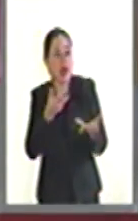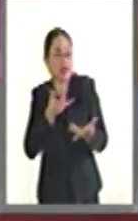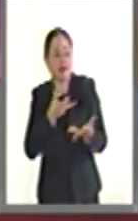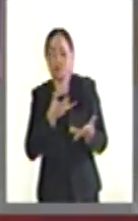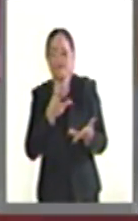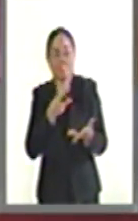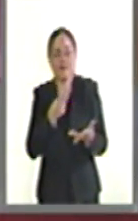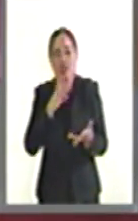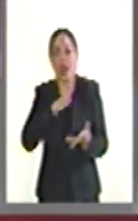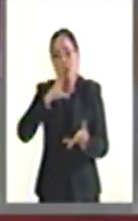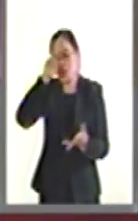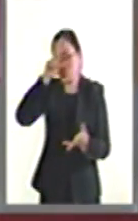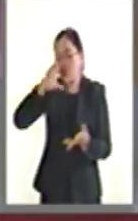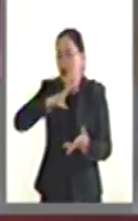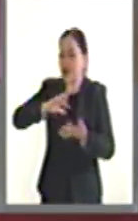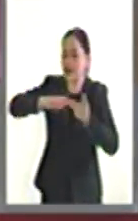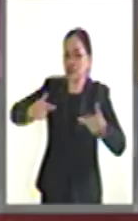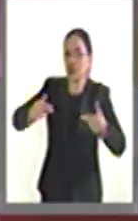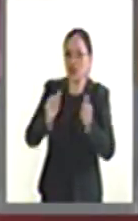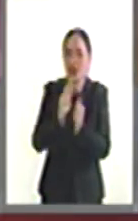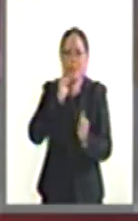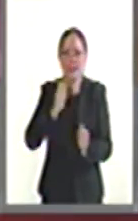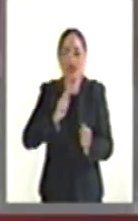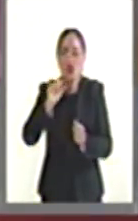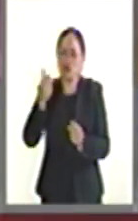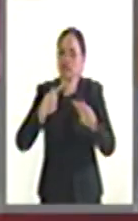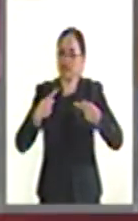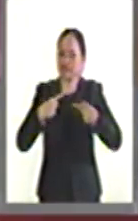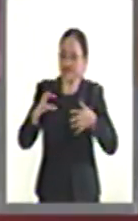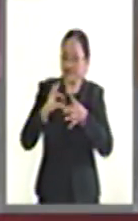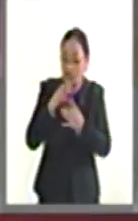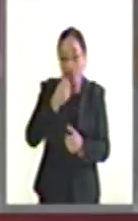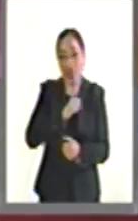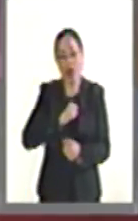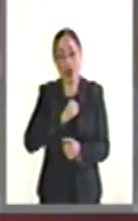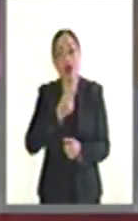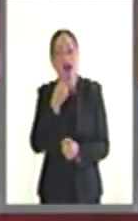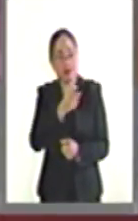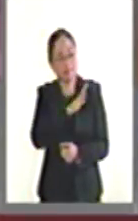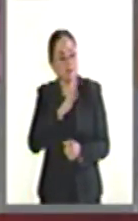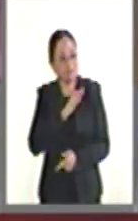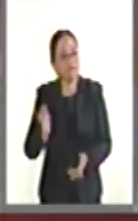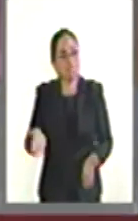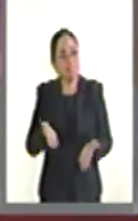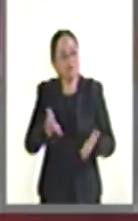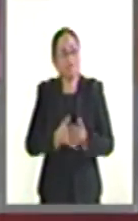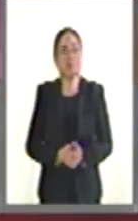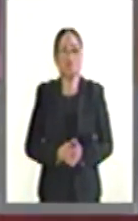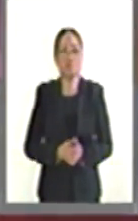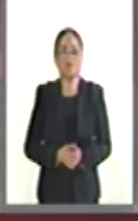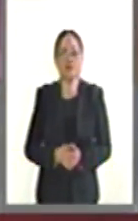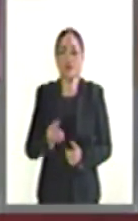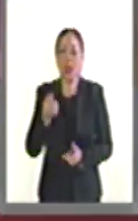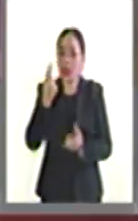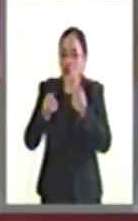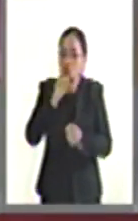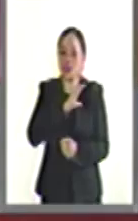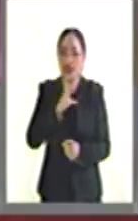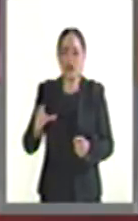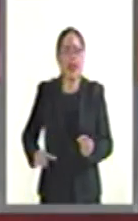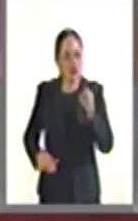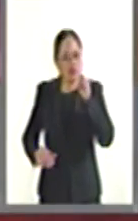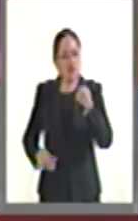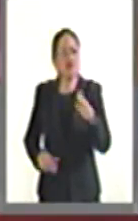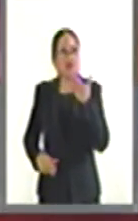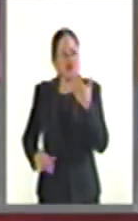sus redituables relaciones de amistad. Es importante mencionar que aquellos casos de excepción de algunos candidatos que